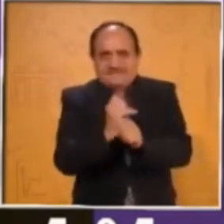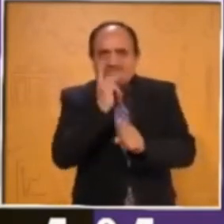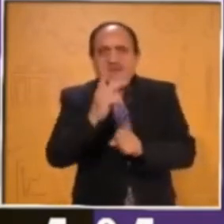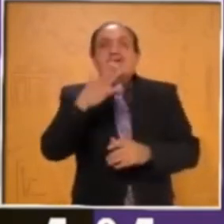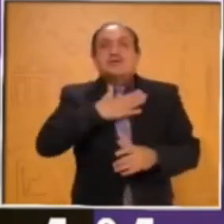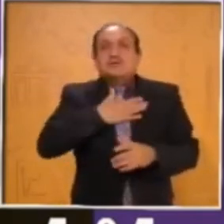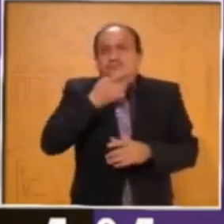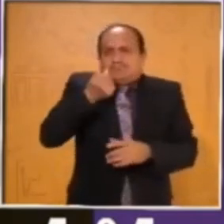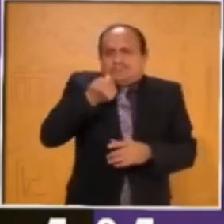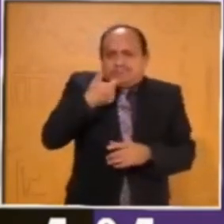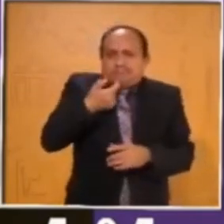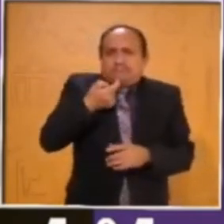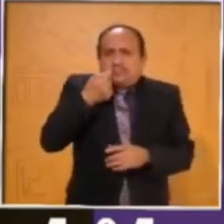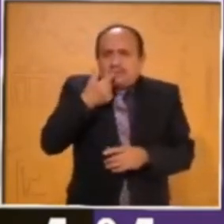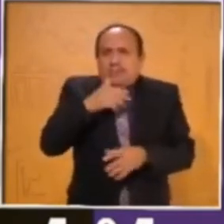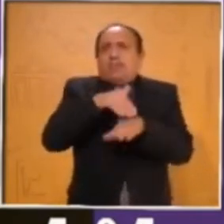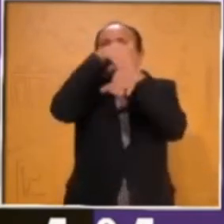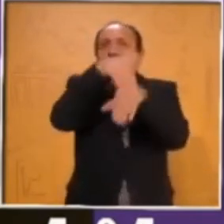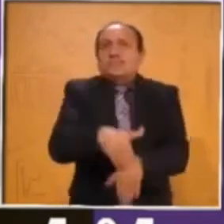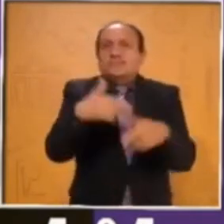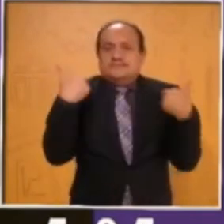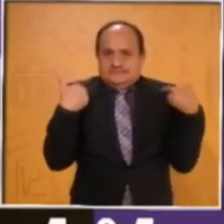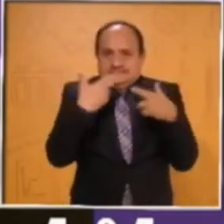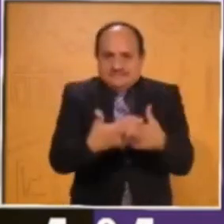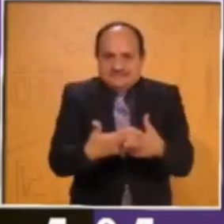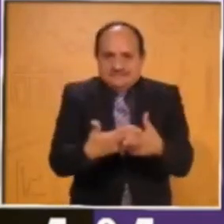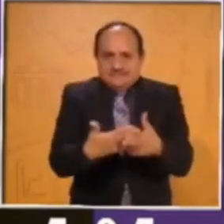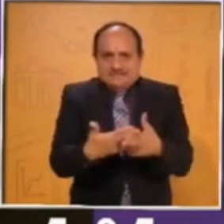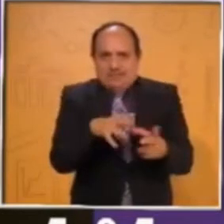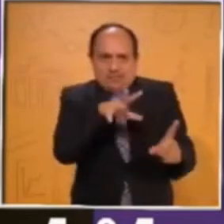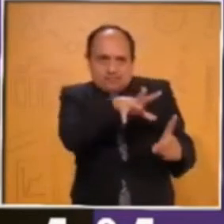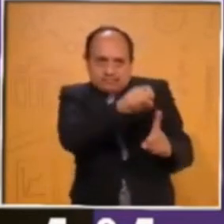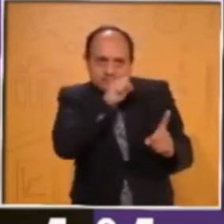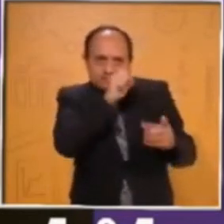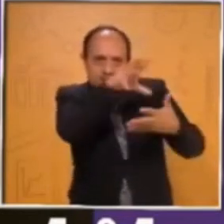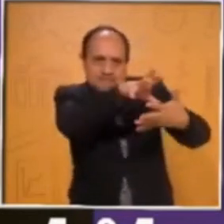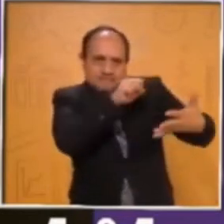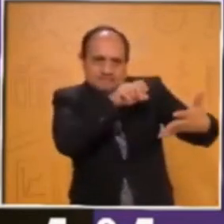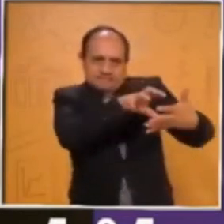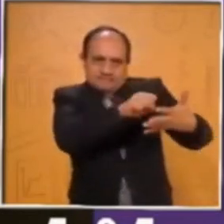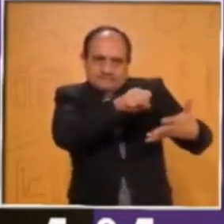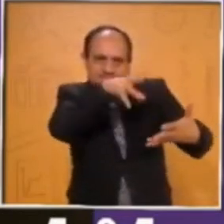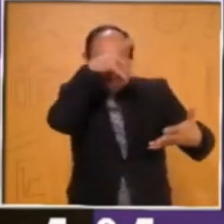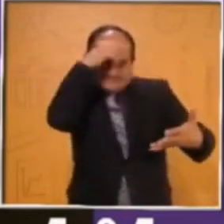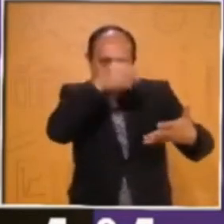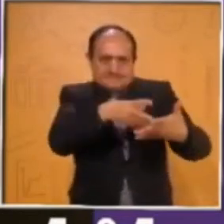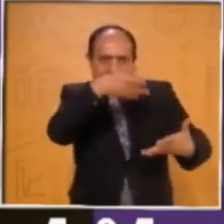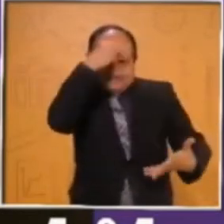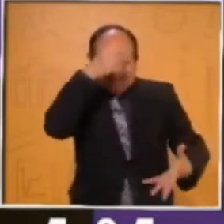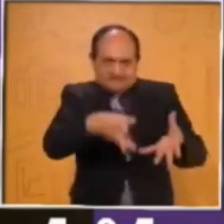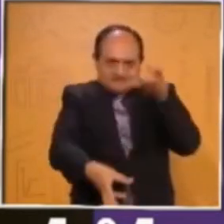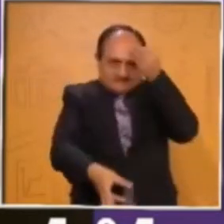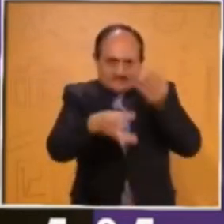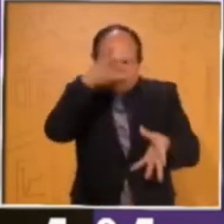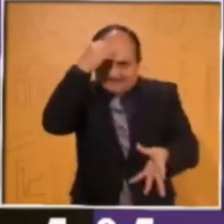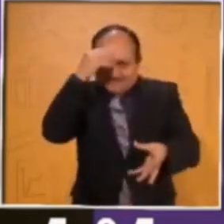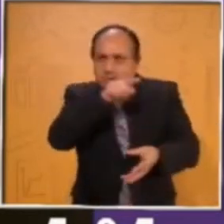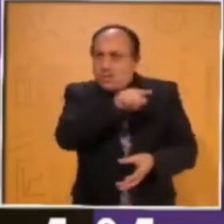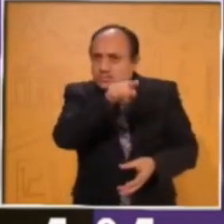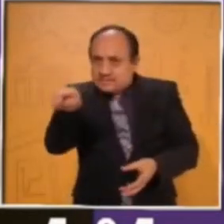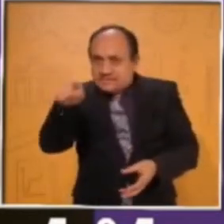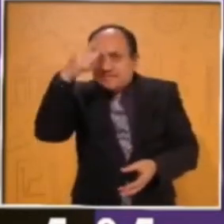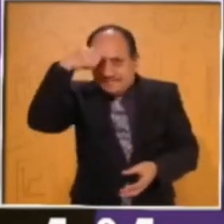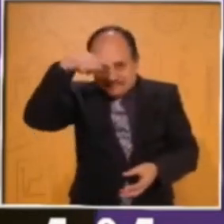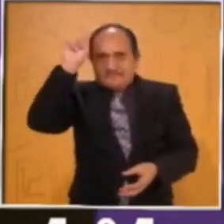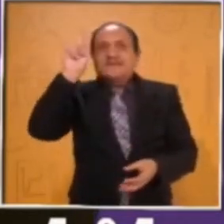los pocos que sí le hizo caso a la maestra y así fui obteniendo un mejor vocabulario. ¿Ok? Con ustedes es todavía más fácil.